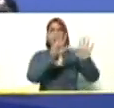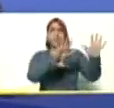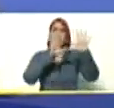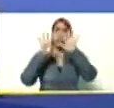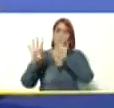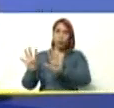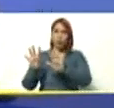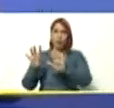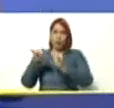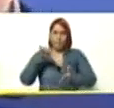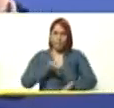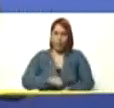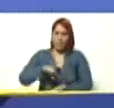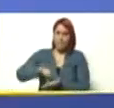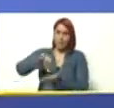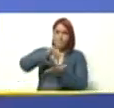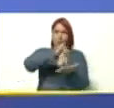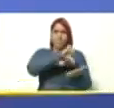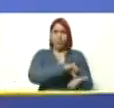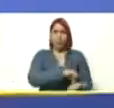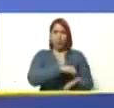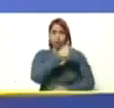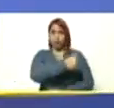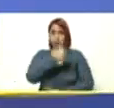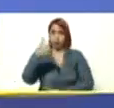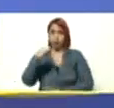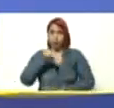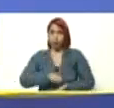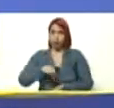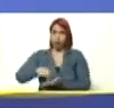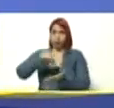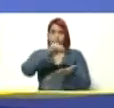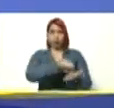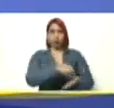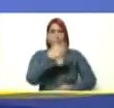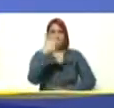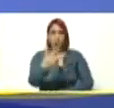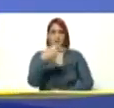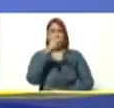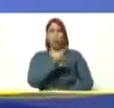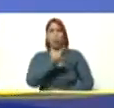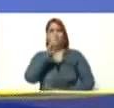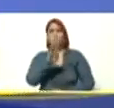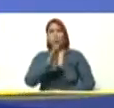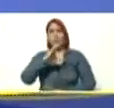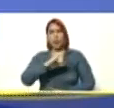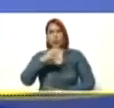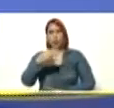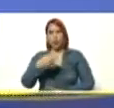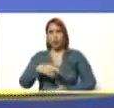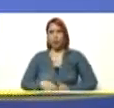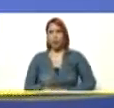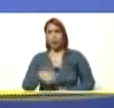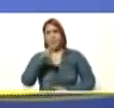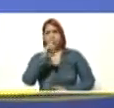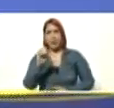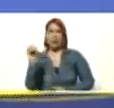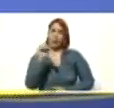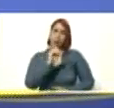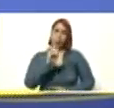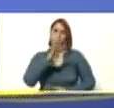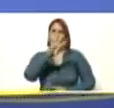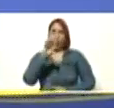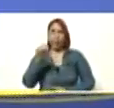ejes. En cada eje hay 3 VC. Y unas 20, 40